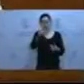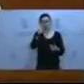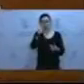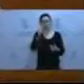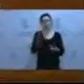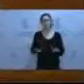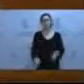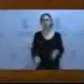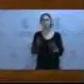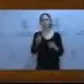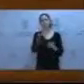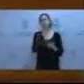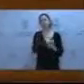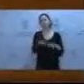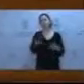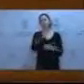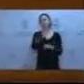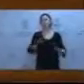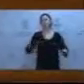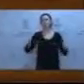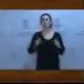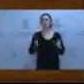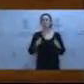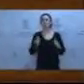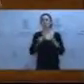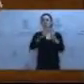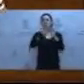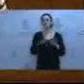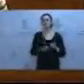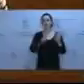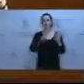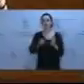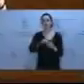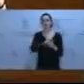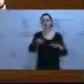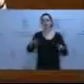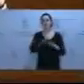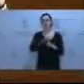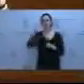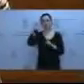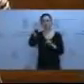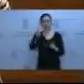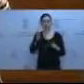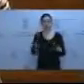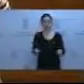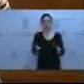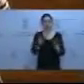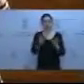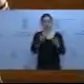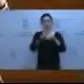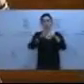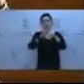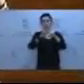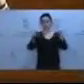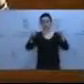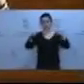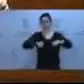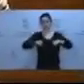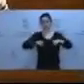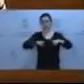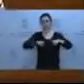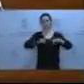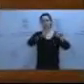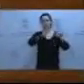pues con 3 millones de habitantes reducen aproximadamente 60 millones en materia educativa, pero es que Asturias reduce